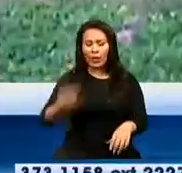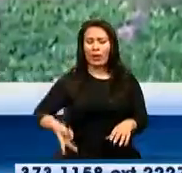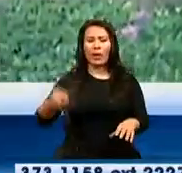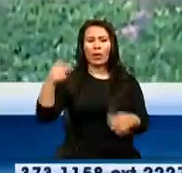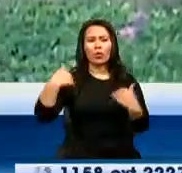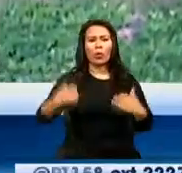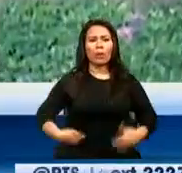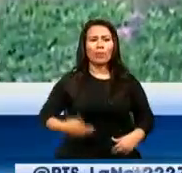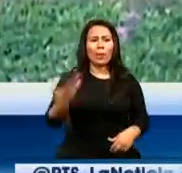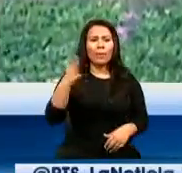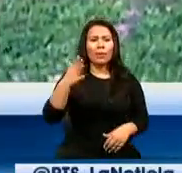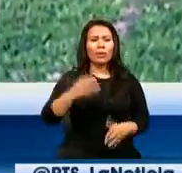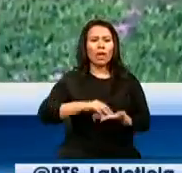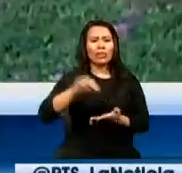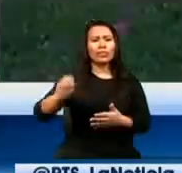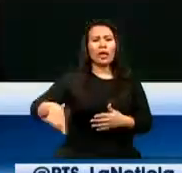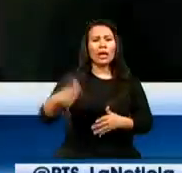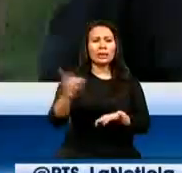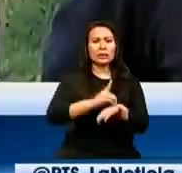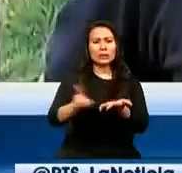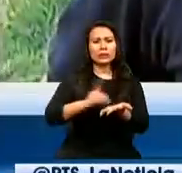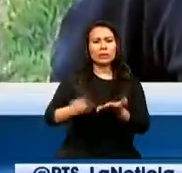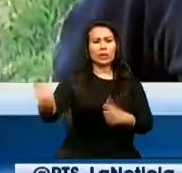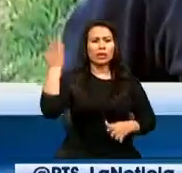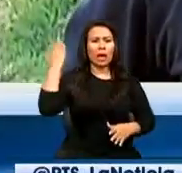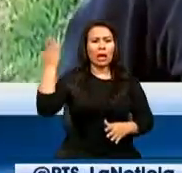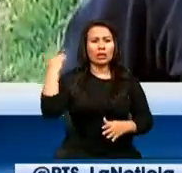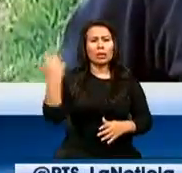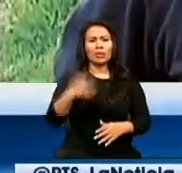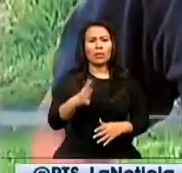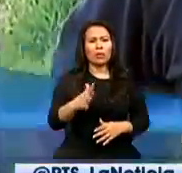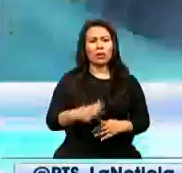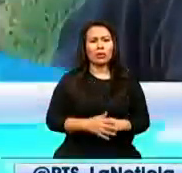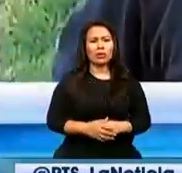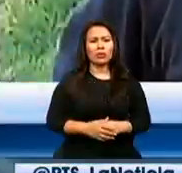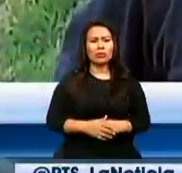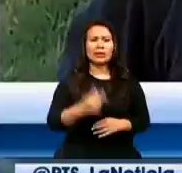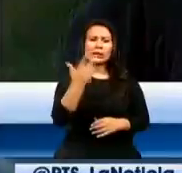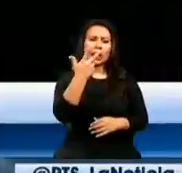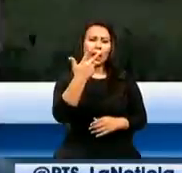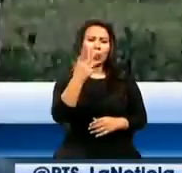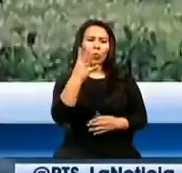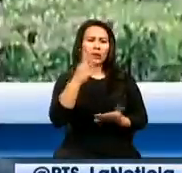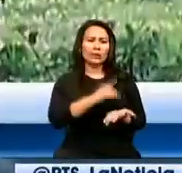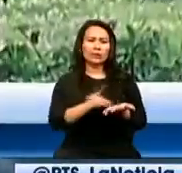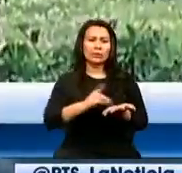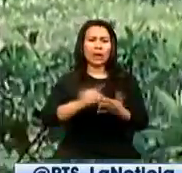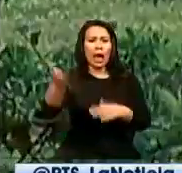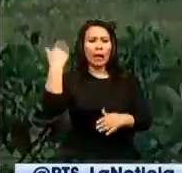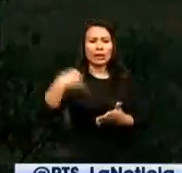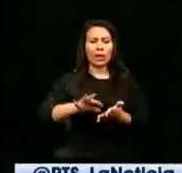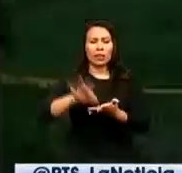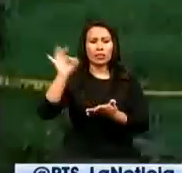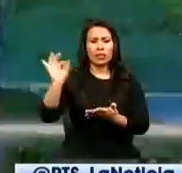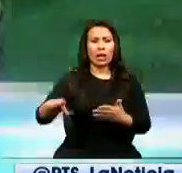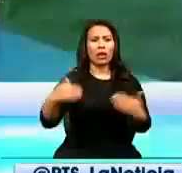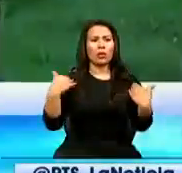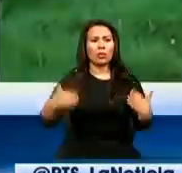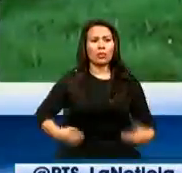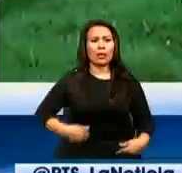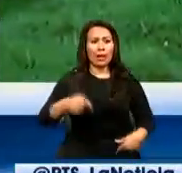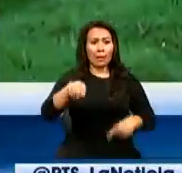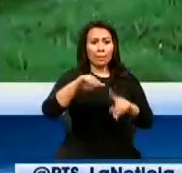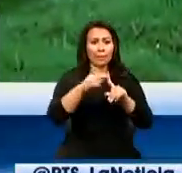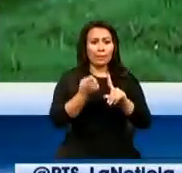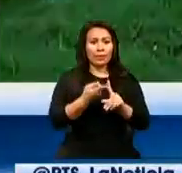deceso se habría dado hace varias semanas. Aproximadamente de unas 3 a 4 semanas. Moradores del lugar aseguran que esta no es la primera vez